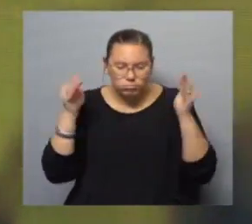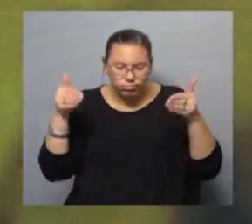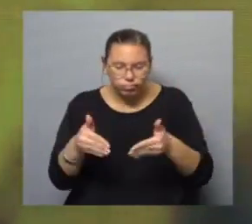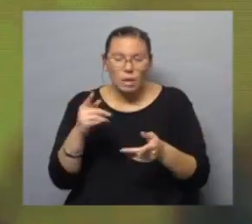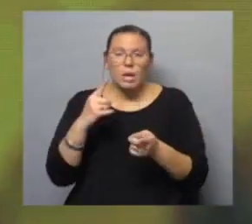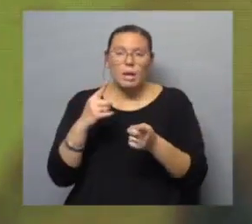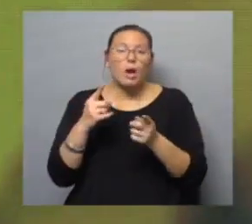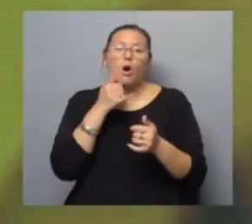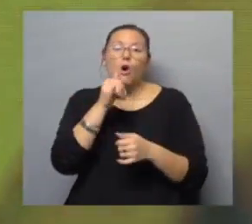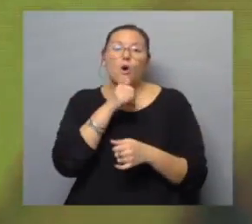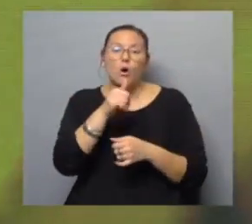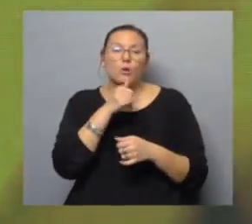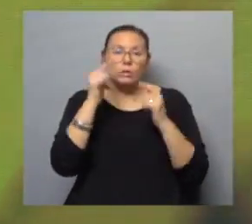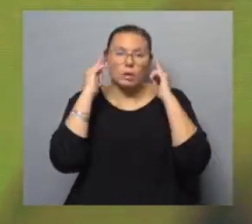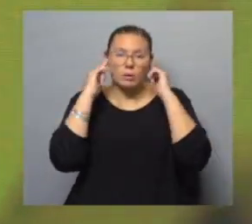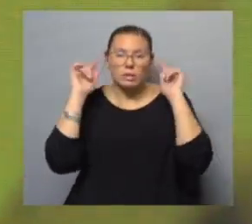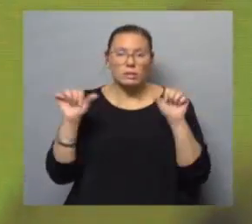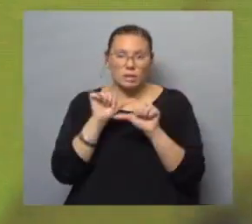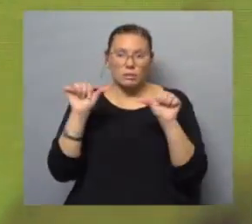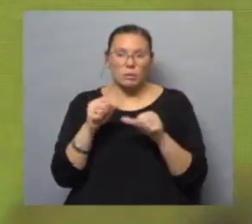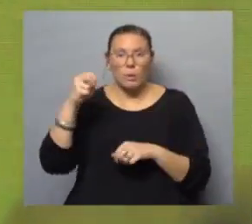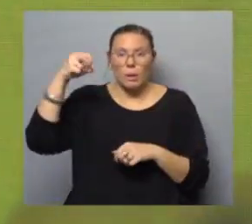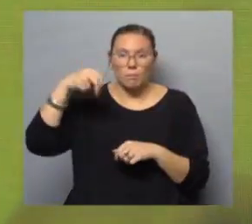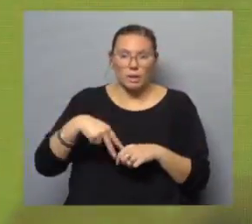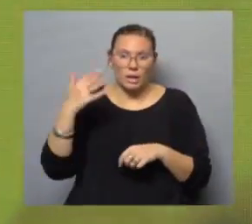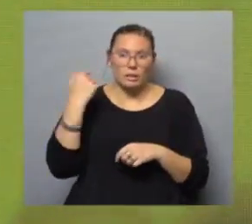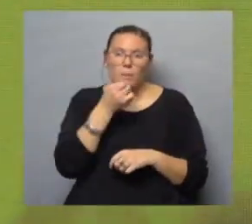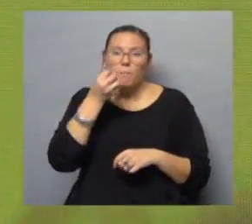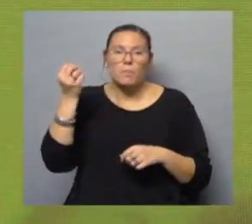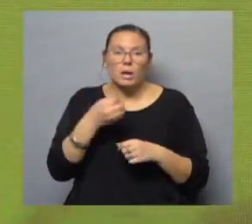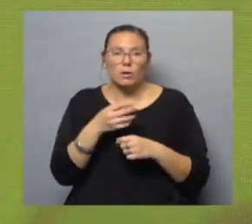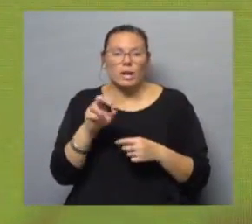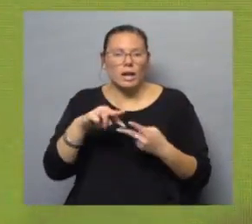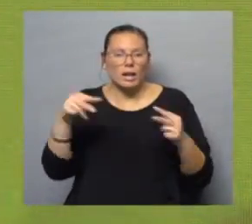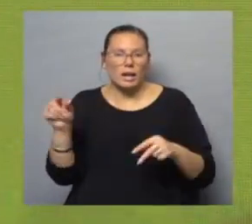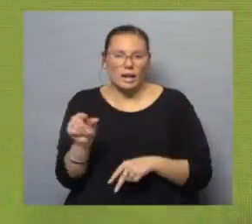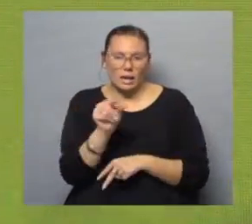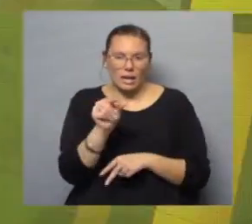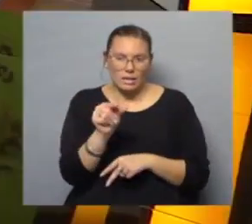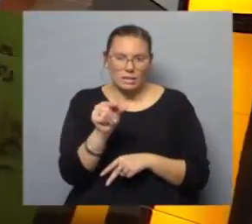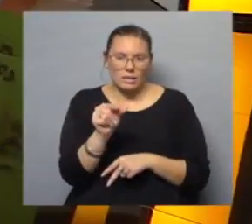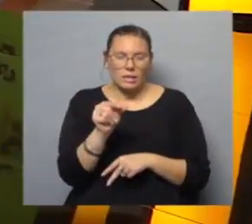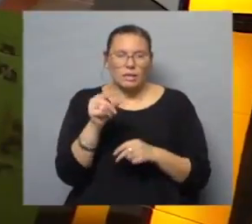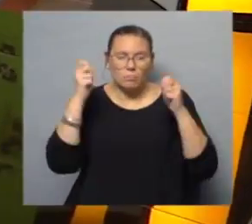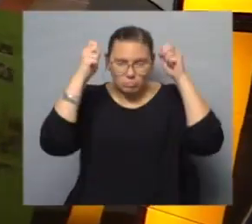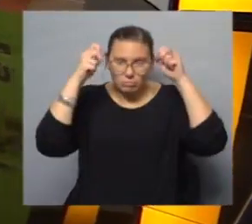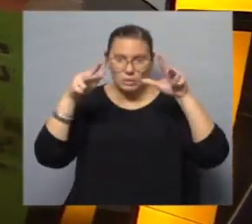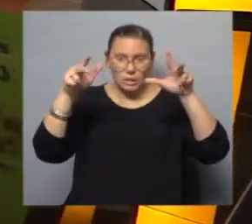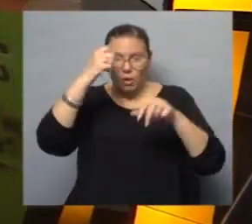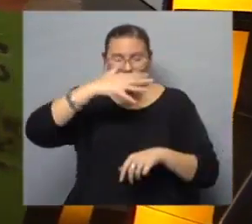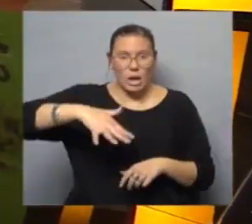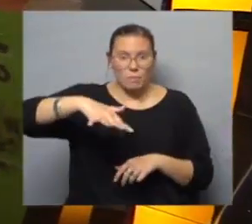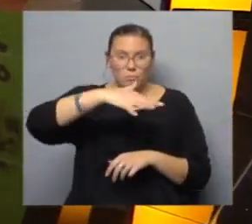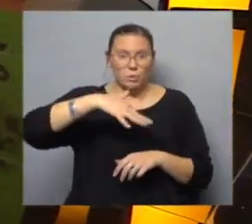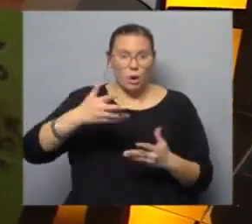contaba que se realizó este plan, como decía, para mejorar la variabilidad genética del venado de campo. El venado de campo